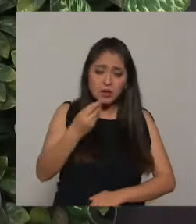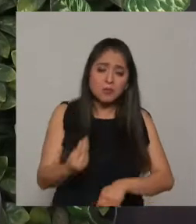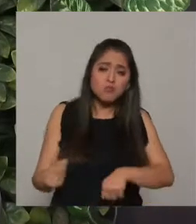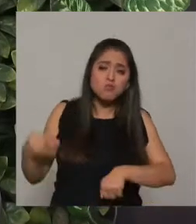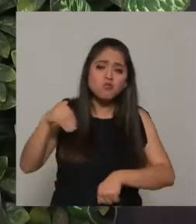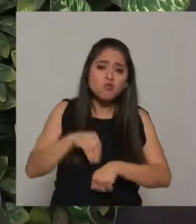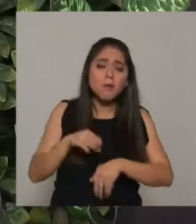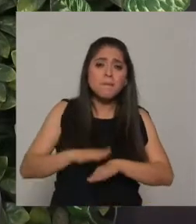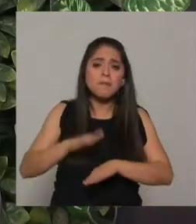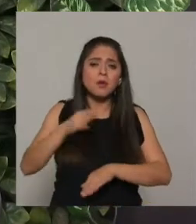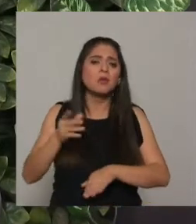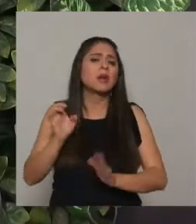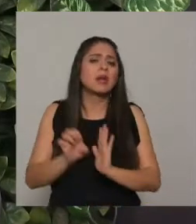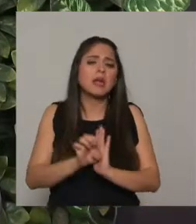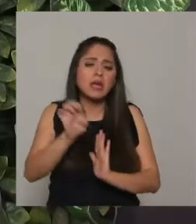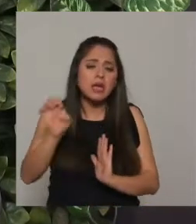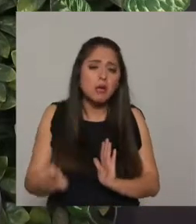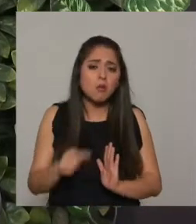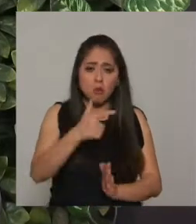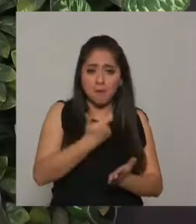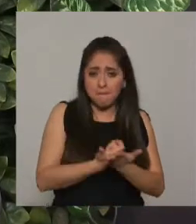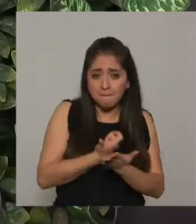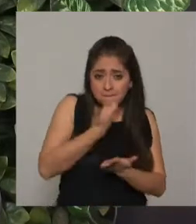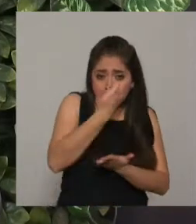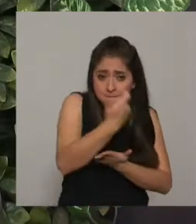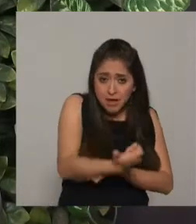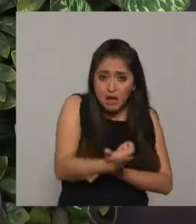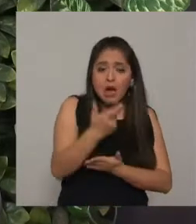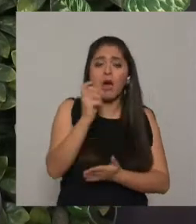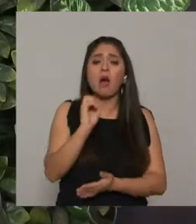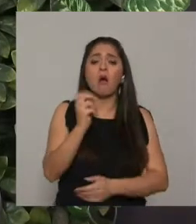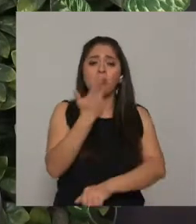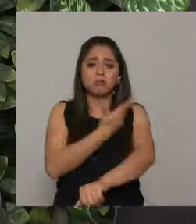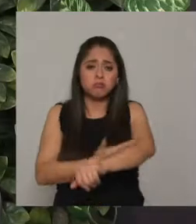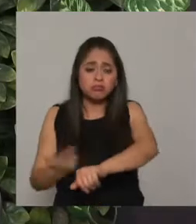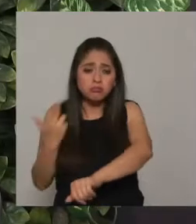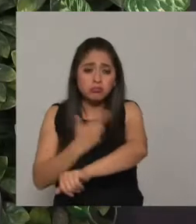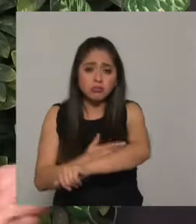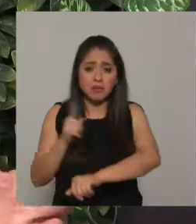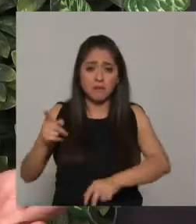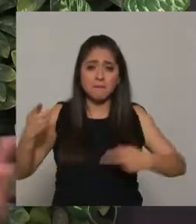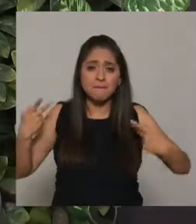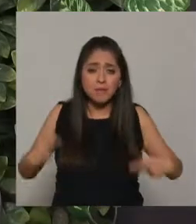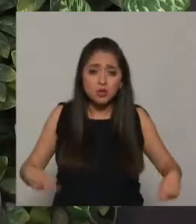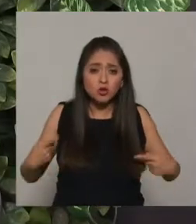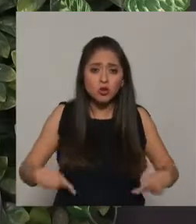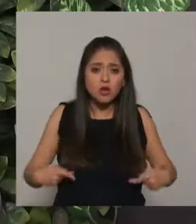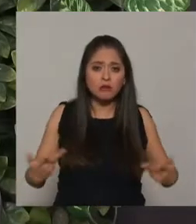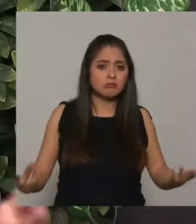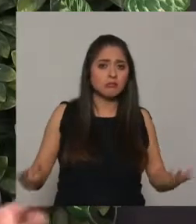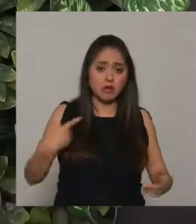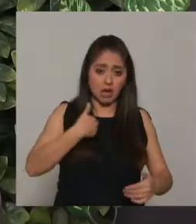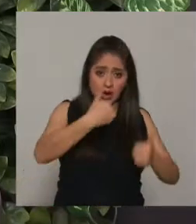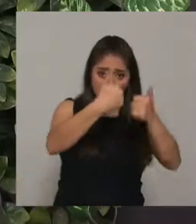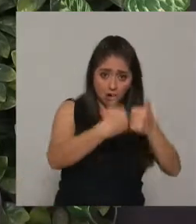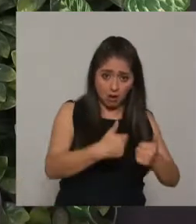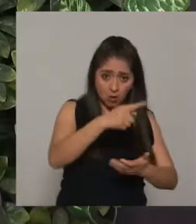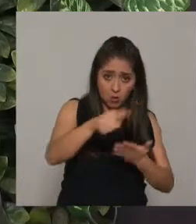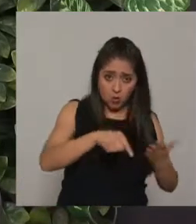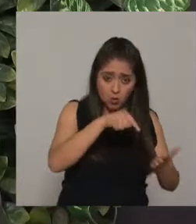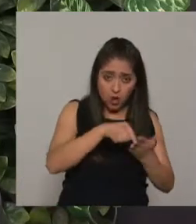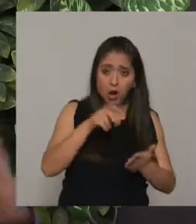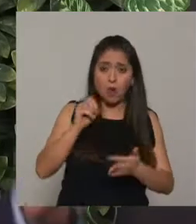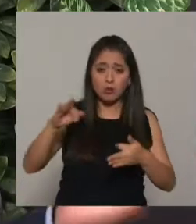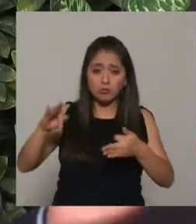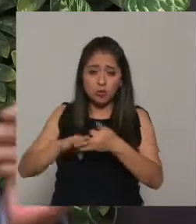adicionales. Por ejemplo, para pagar algún derecho de un trámite, el ciudadano tiene que salir de la zona. Ahí cerca,